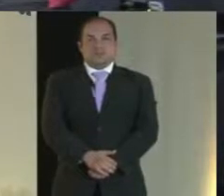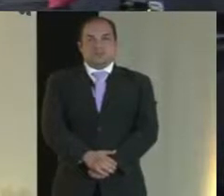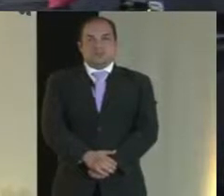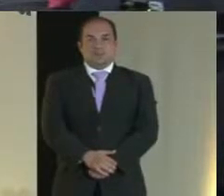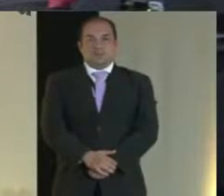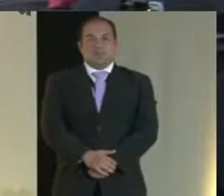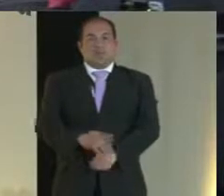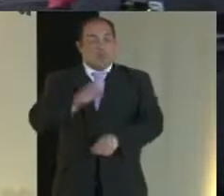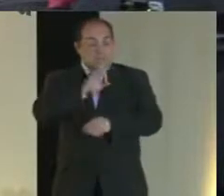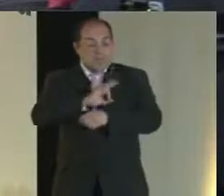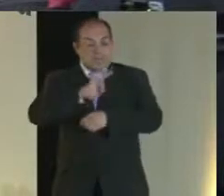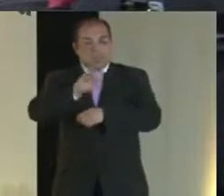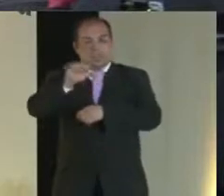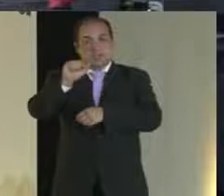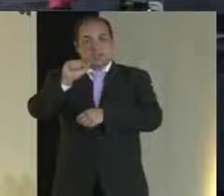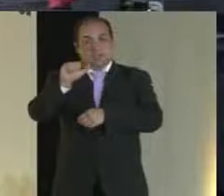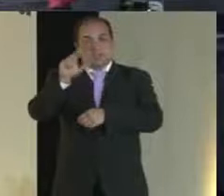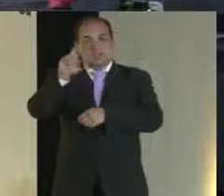Muy bien, felicidades, Saúl.